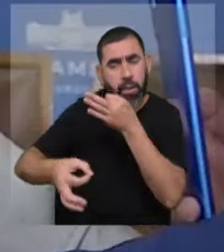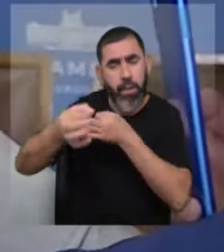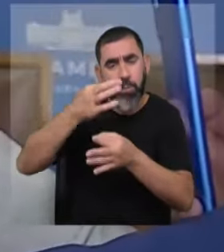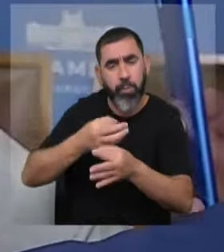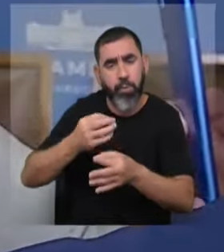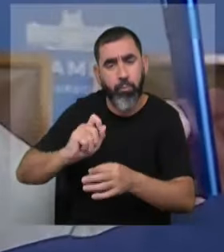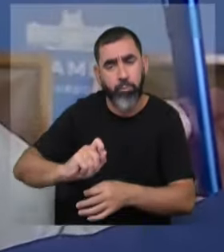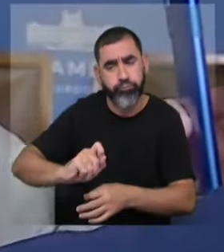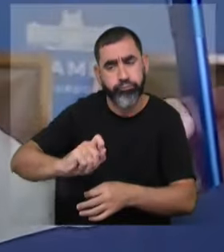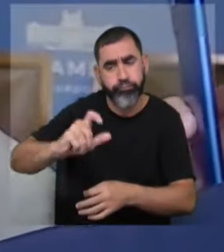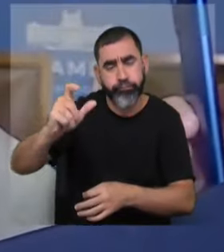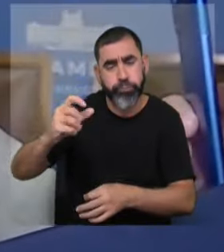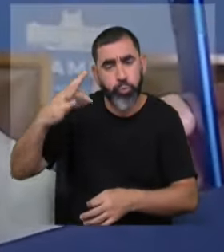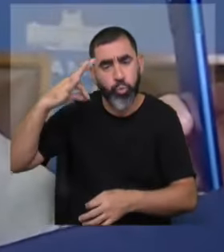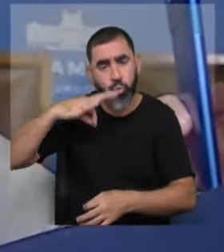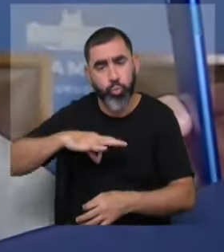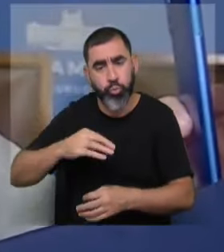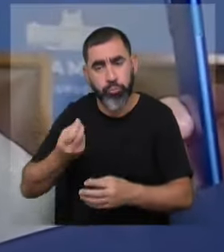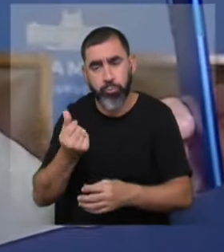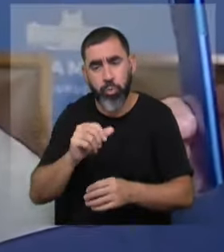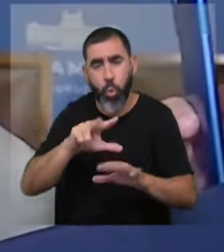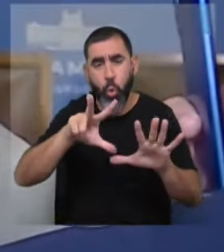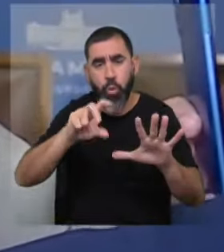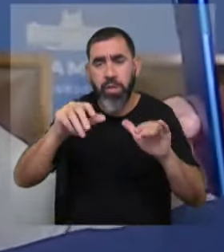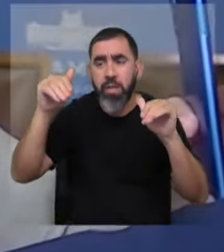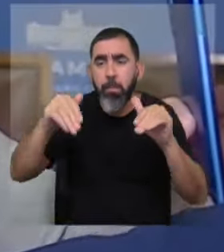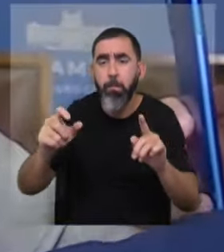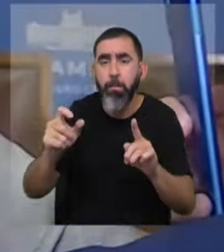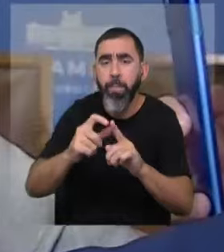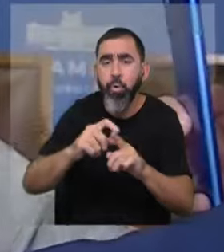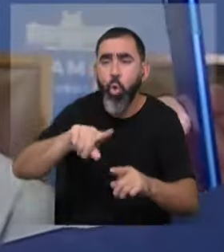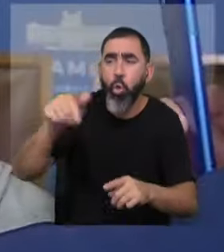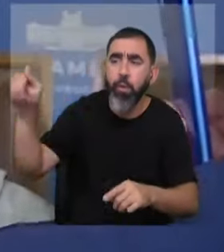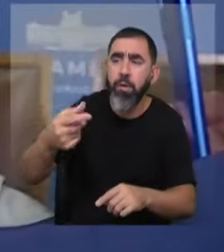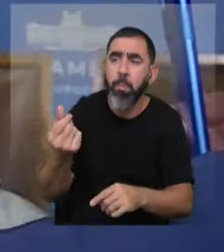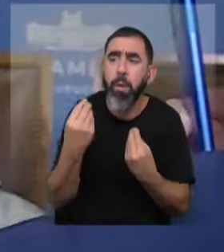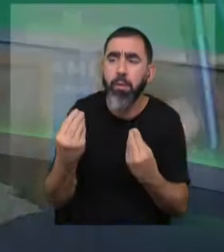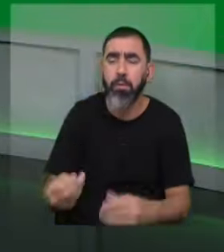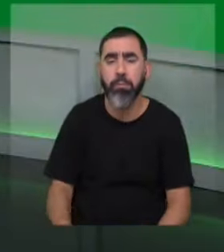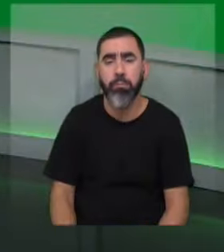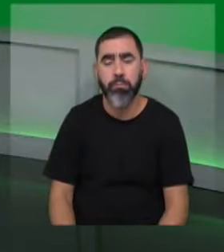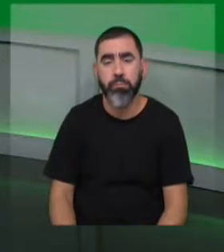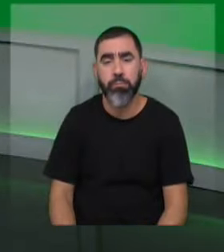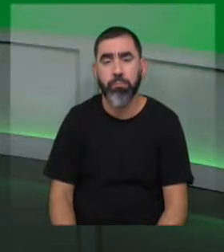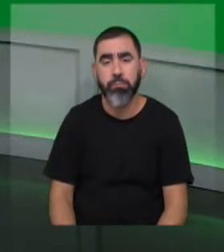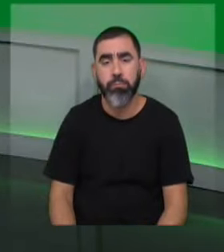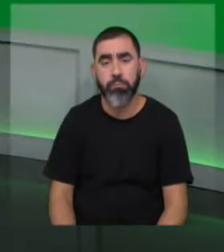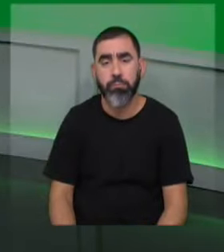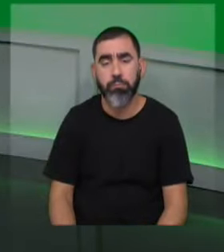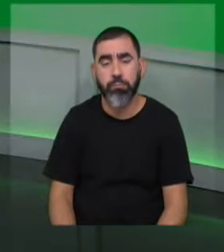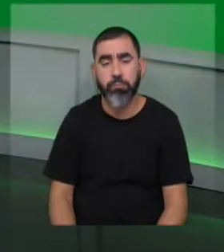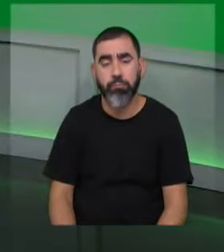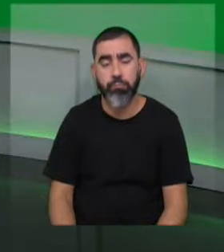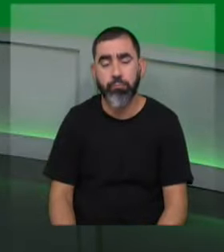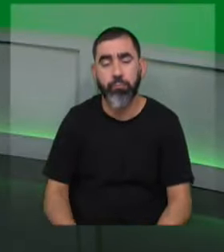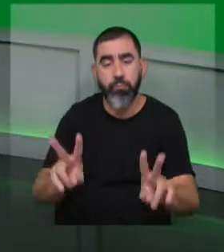un notorio incremento patrimonial que ronda los 80 millones de dólares. Eduardo.